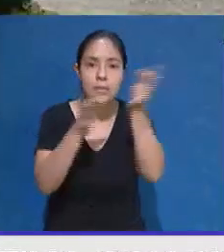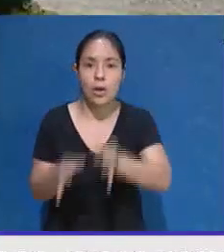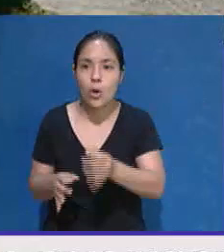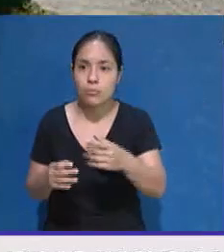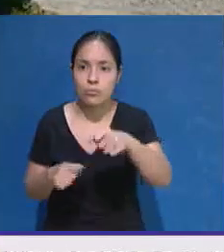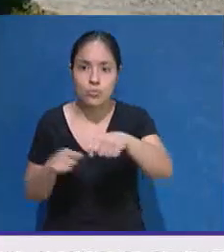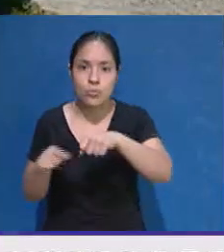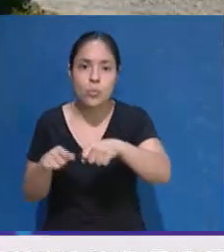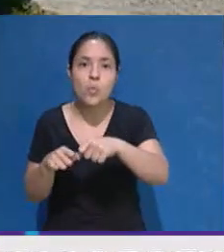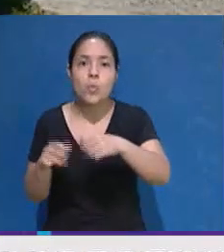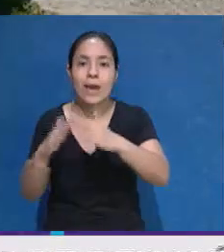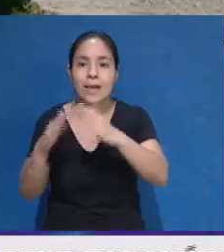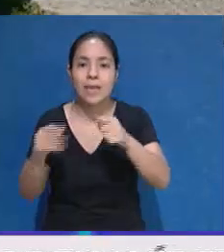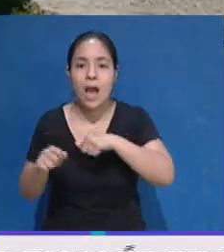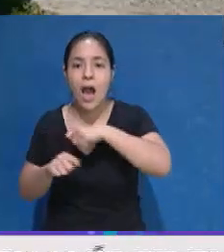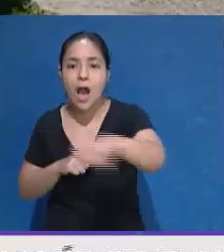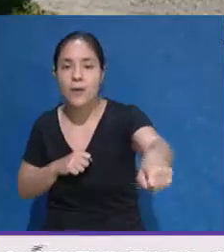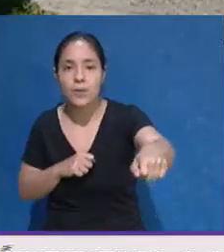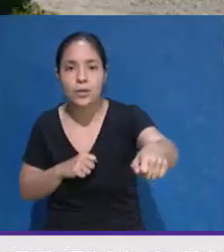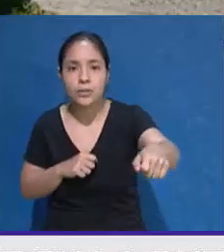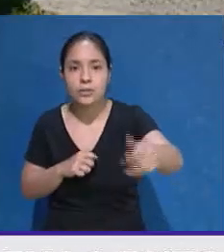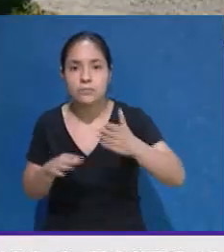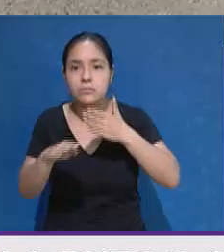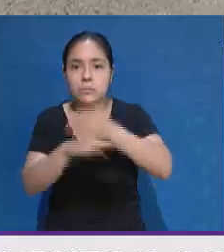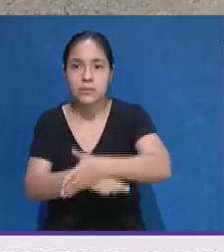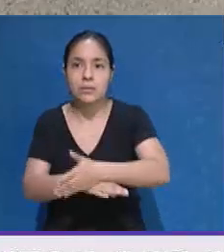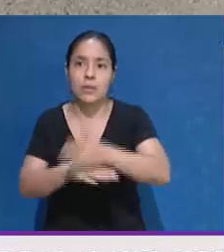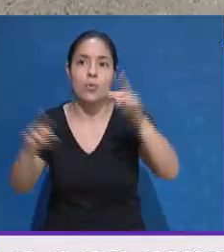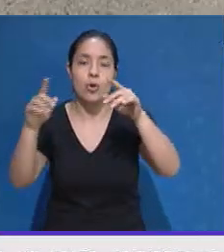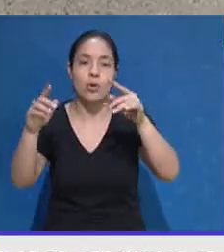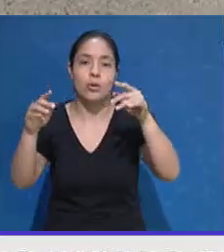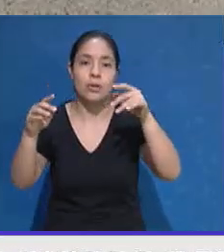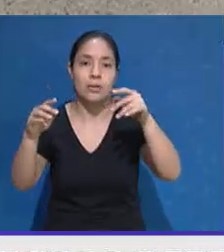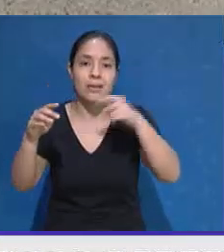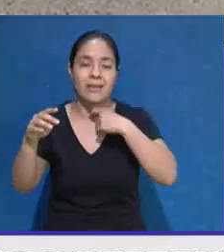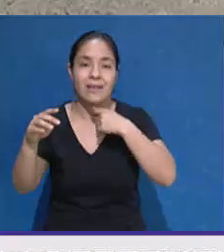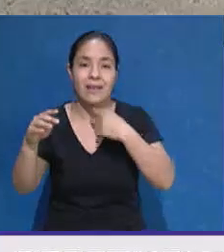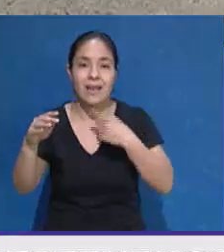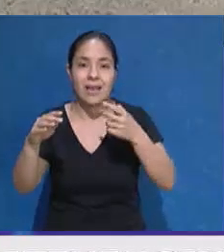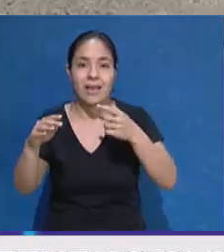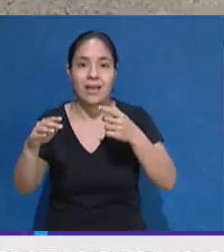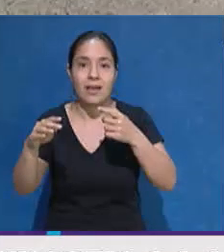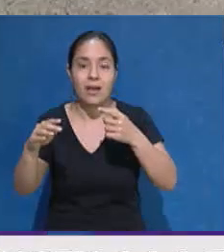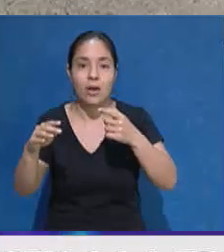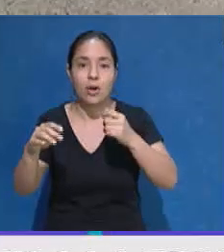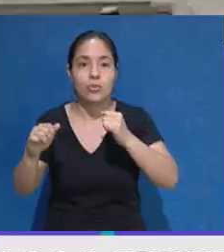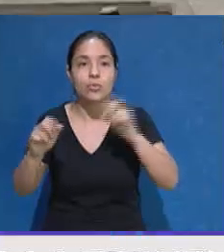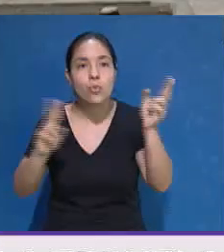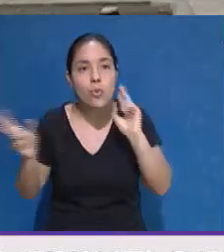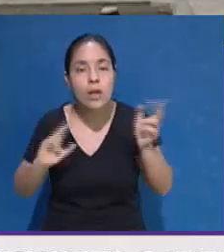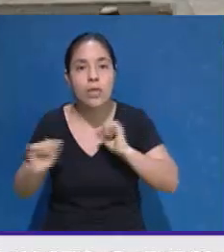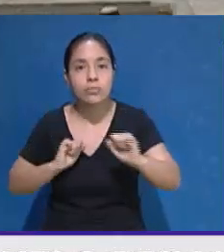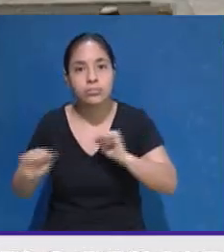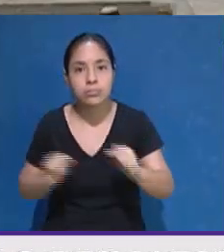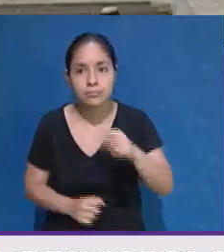abrió logró llegar al domicilio a través de los techos e incluso haciéndose notar, advirtieron un